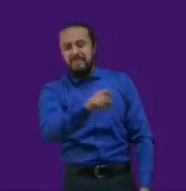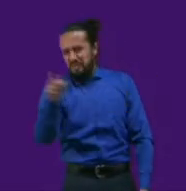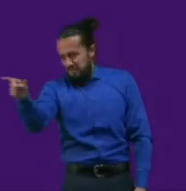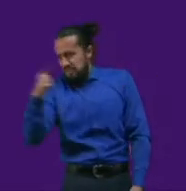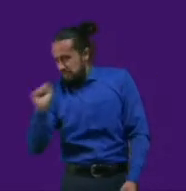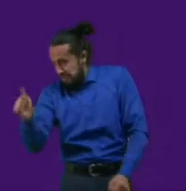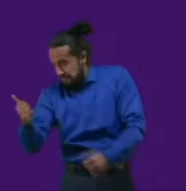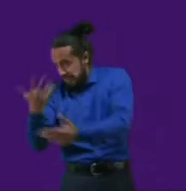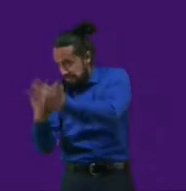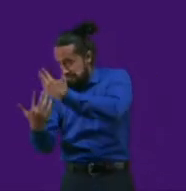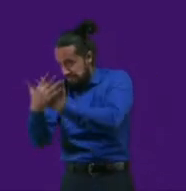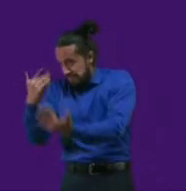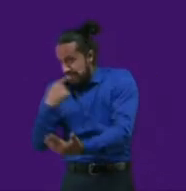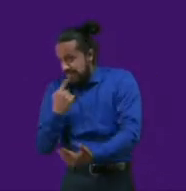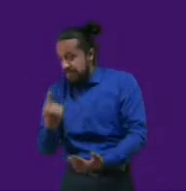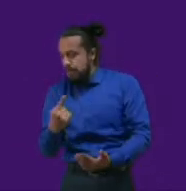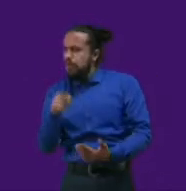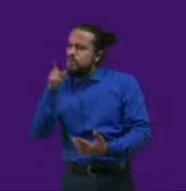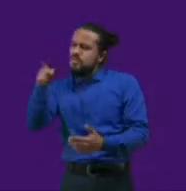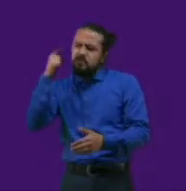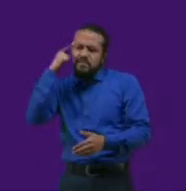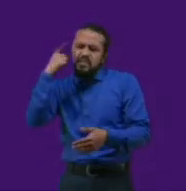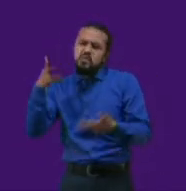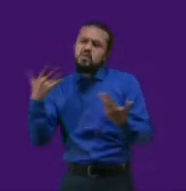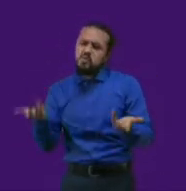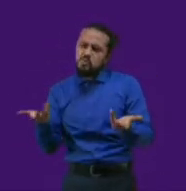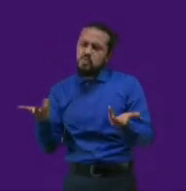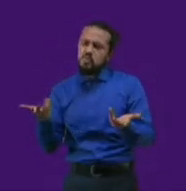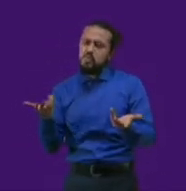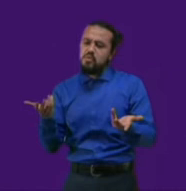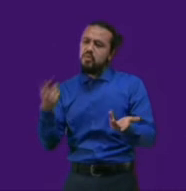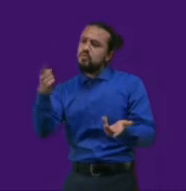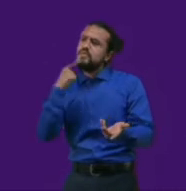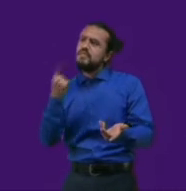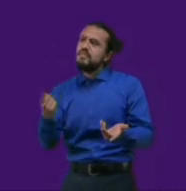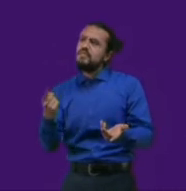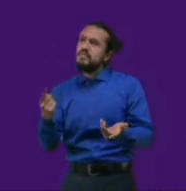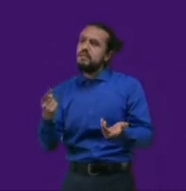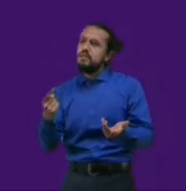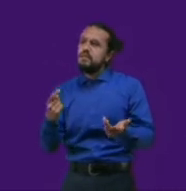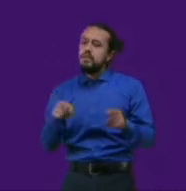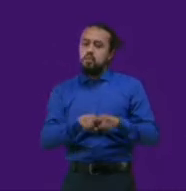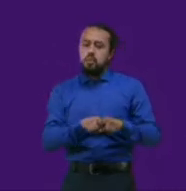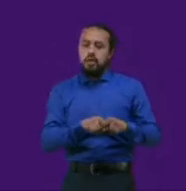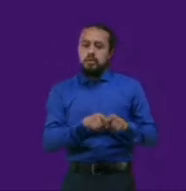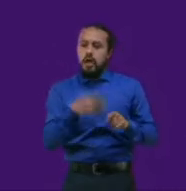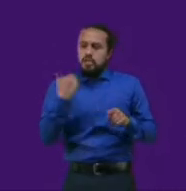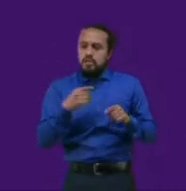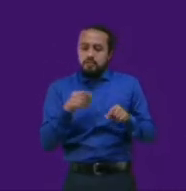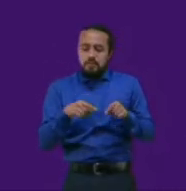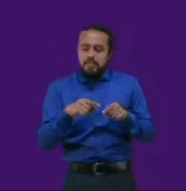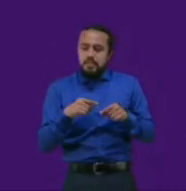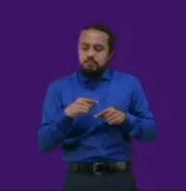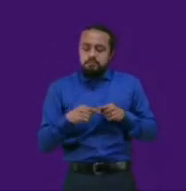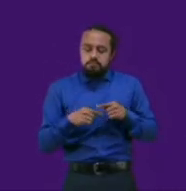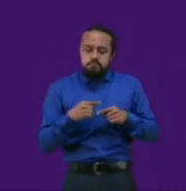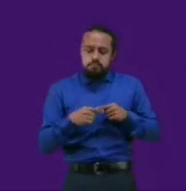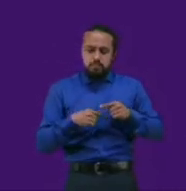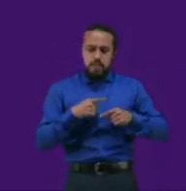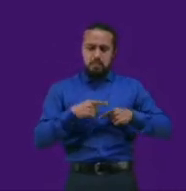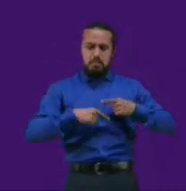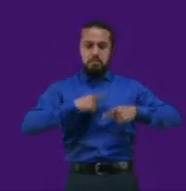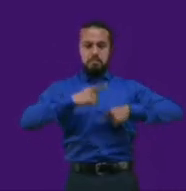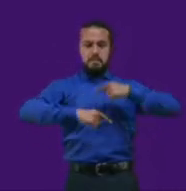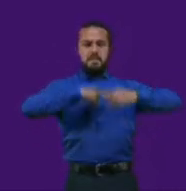empezaste a dar cuenta que eso estaba tomando forma? ¿Cuándo como que esa bola de nieve ya no era chiquitita, sino se veía más